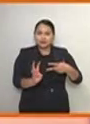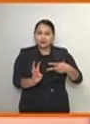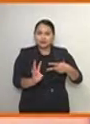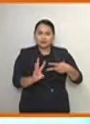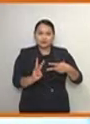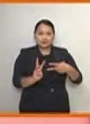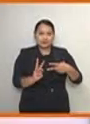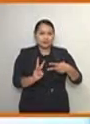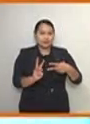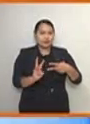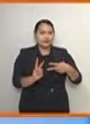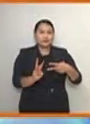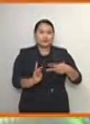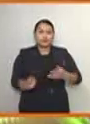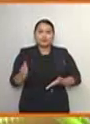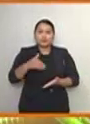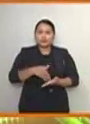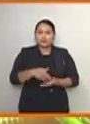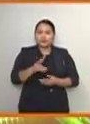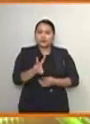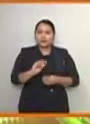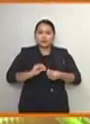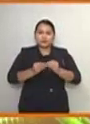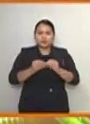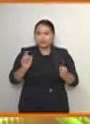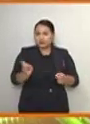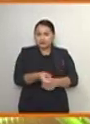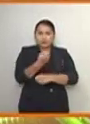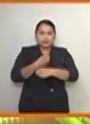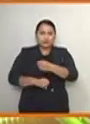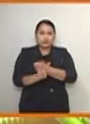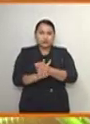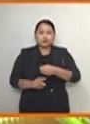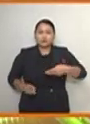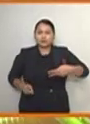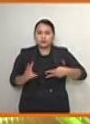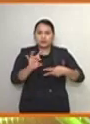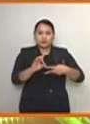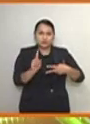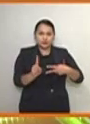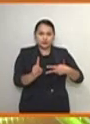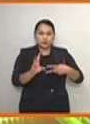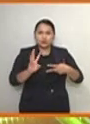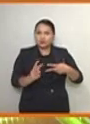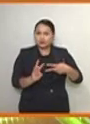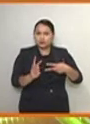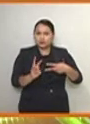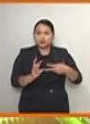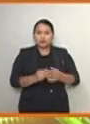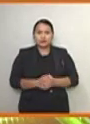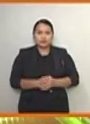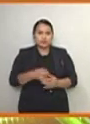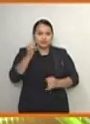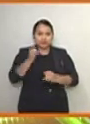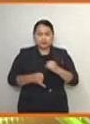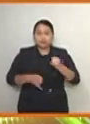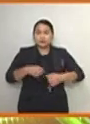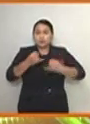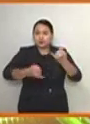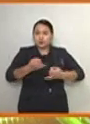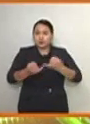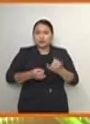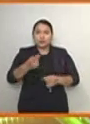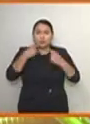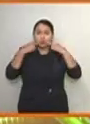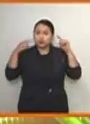número premiado 16 con gusto repito los dos números premiados 81 y 16 finalizamos con el juego más popular